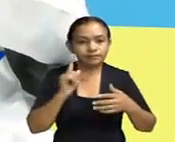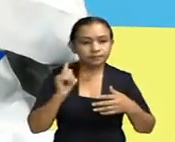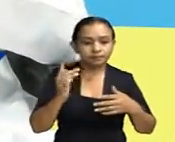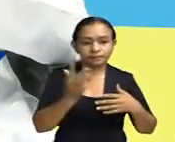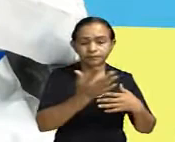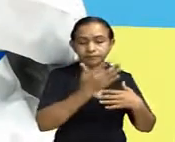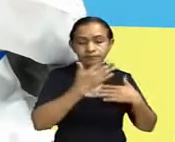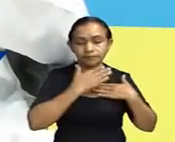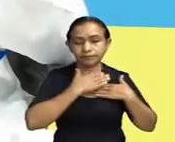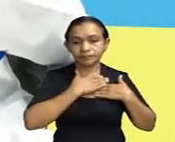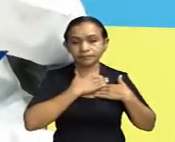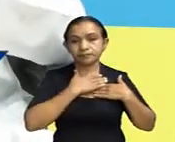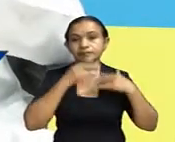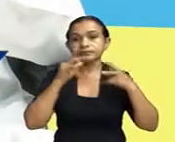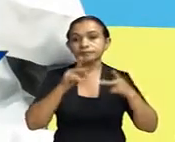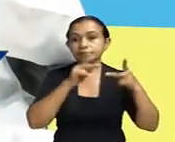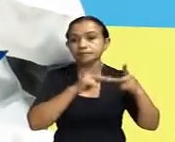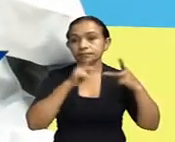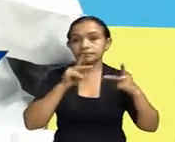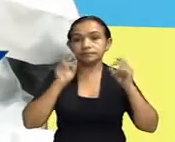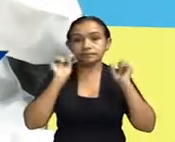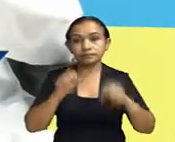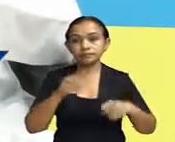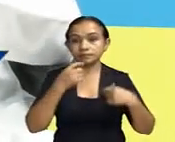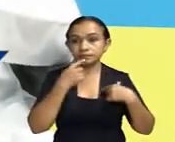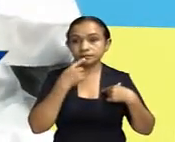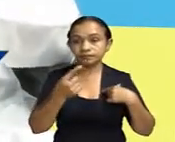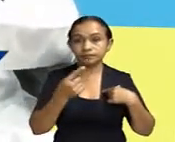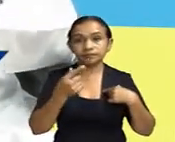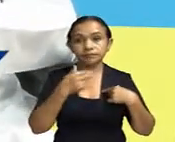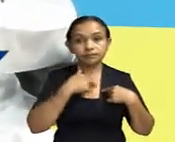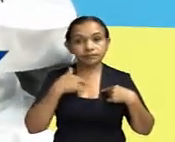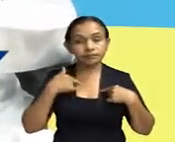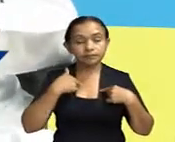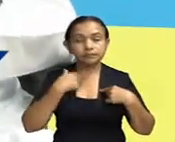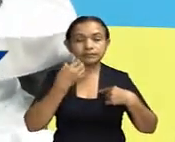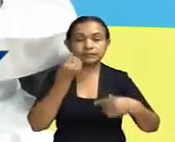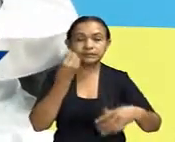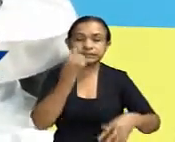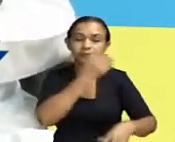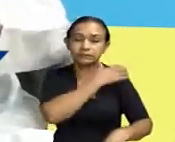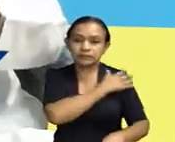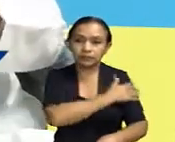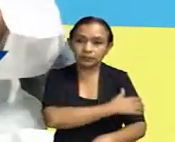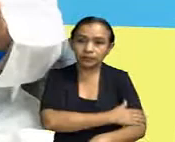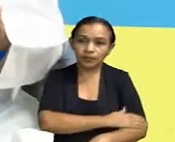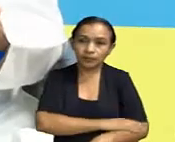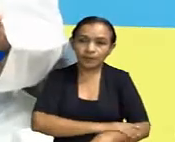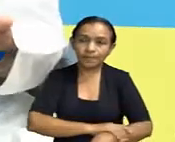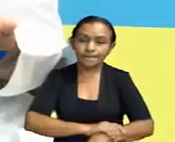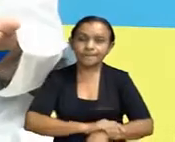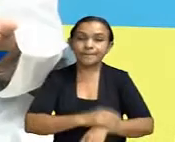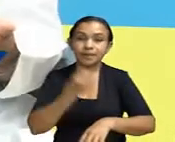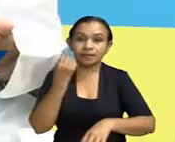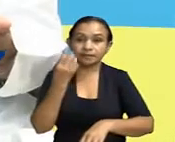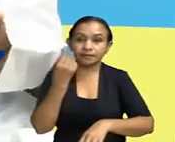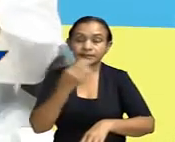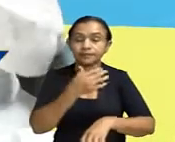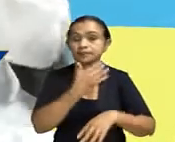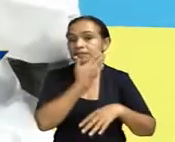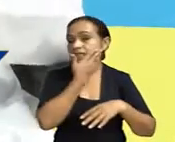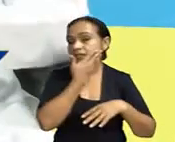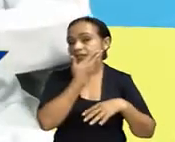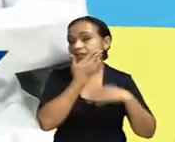anterior y que la persona lo puede manifestar que se le irradia al brazo, sobre todo al brazo izquierdo, a la